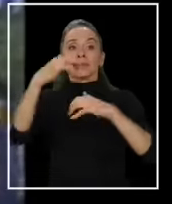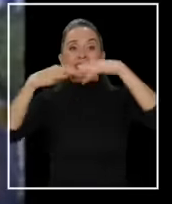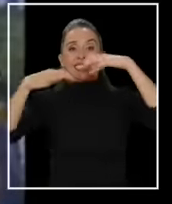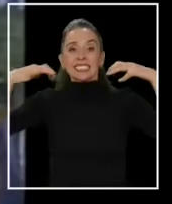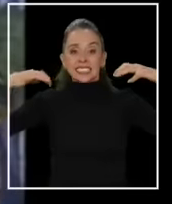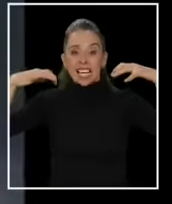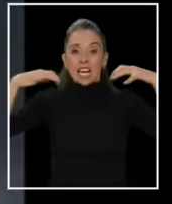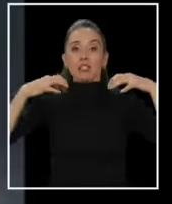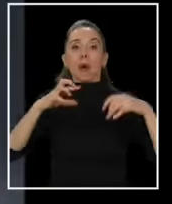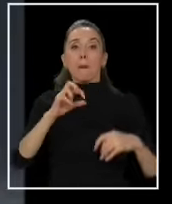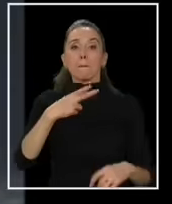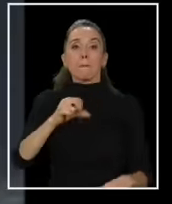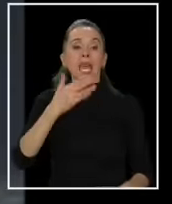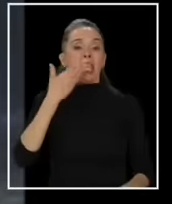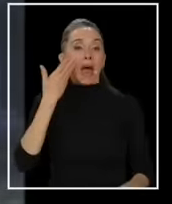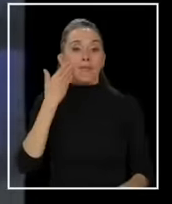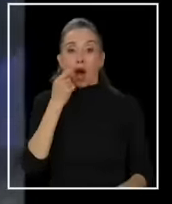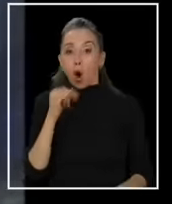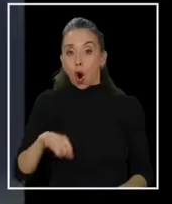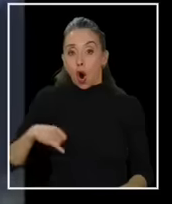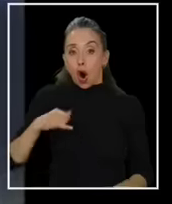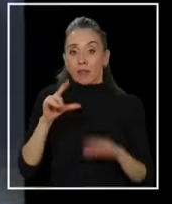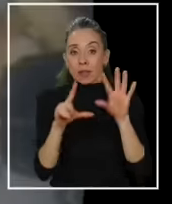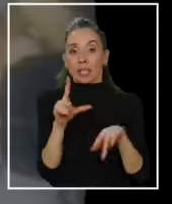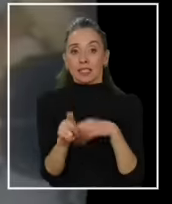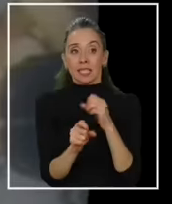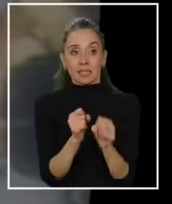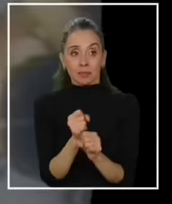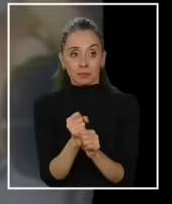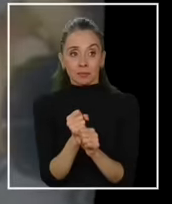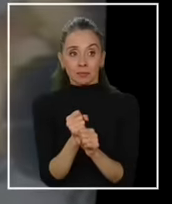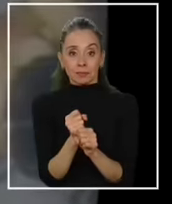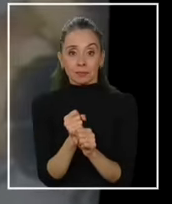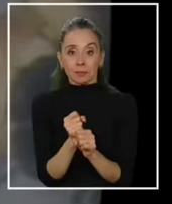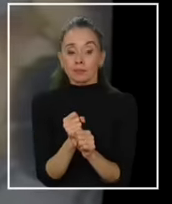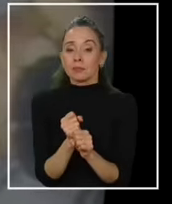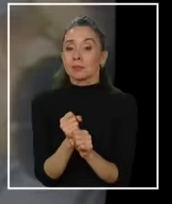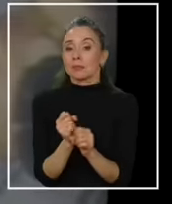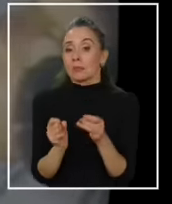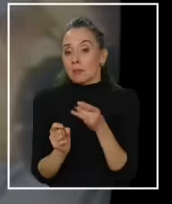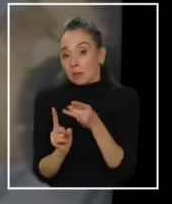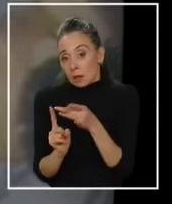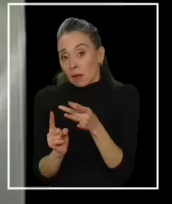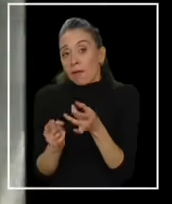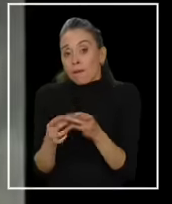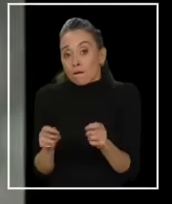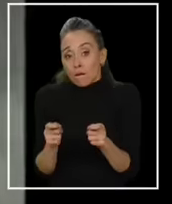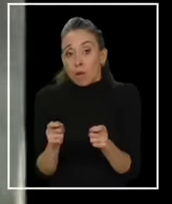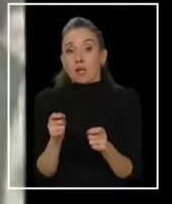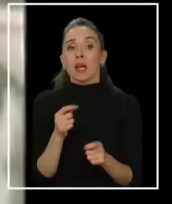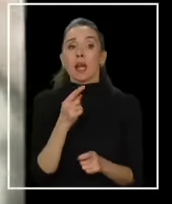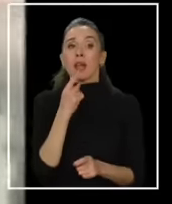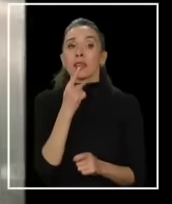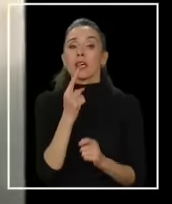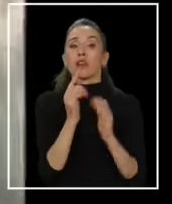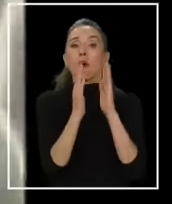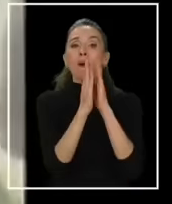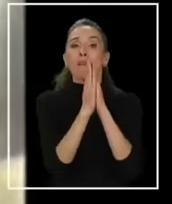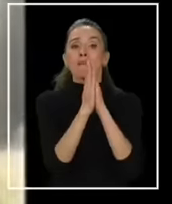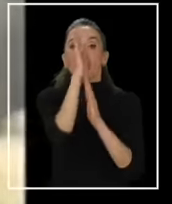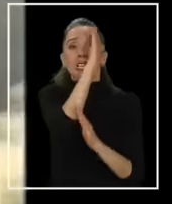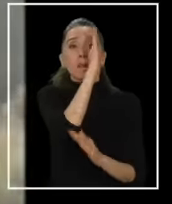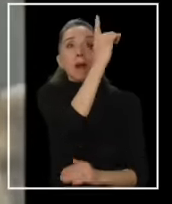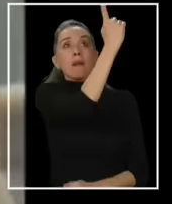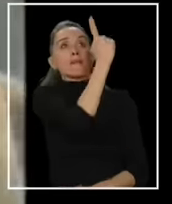del sector de Peña Blanca, un joven de 17 años, vulnerable, asegura que la Virgen María habla a través